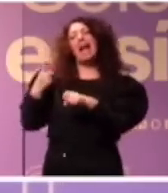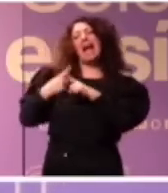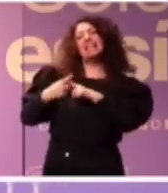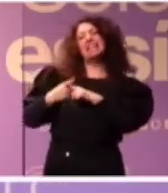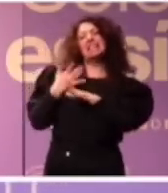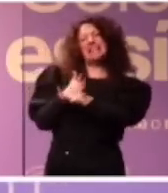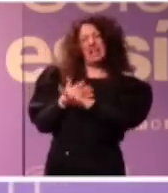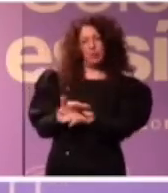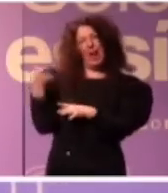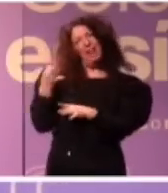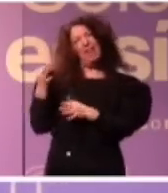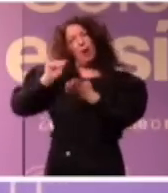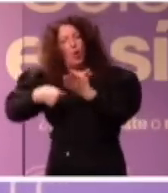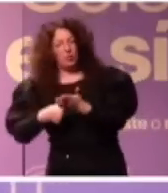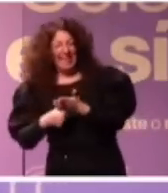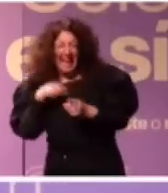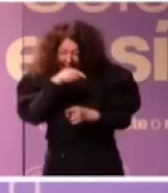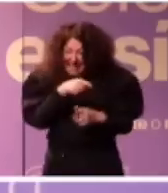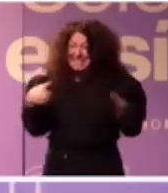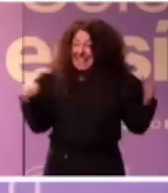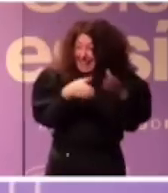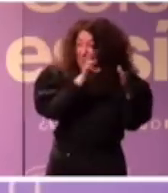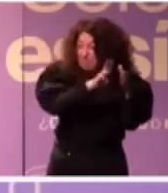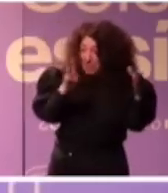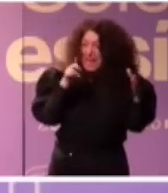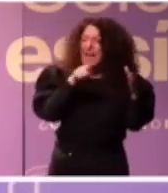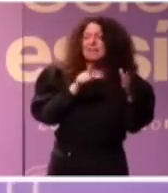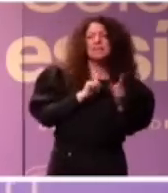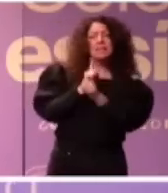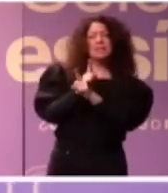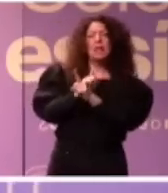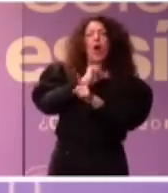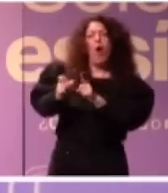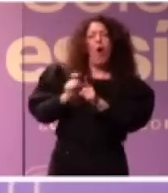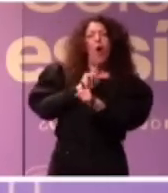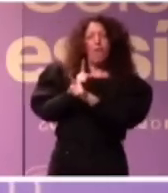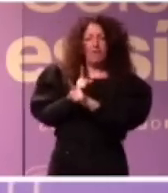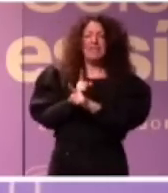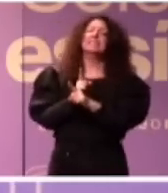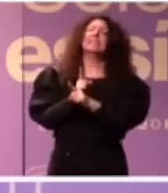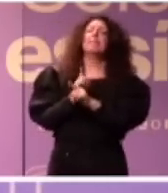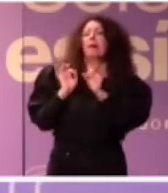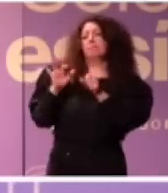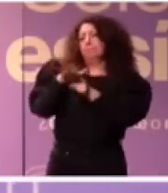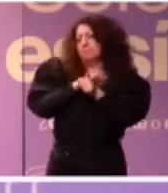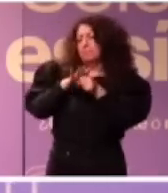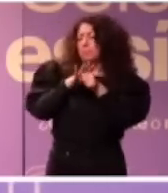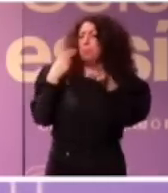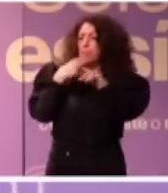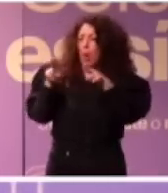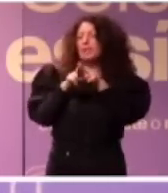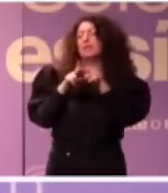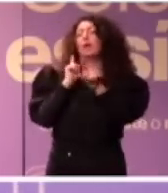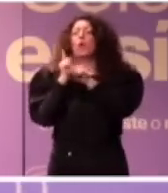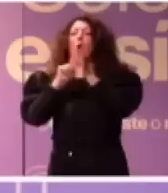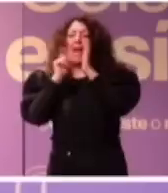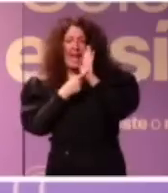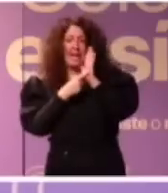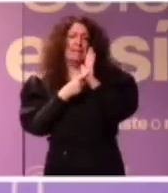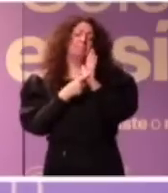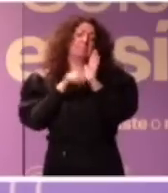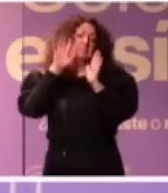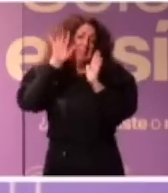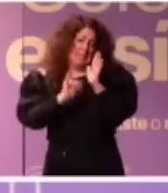Ese es el partido que está articulando la ofensiva en el ámbito político de la ley o contra la ley Solo